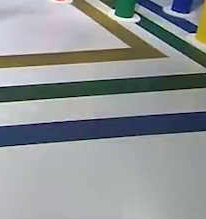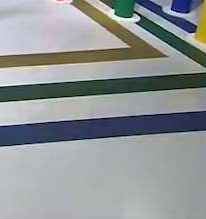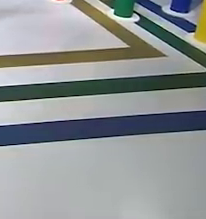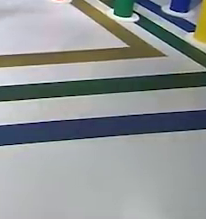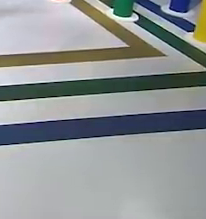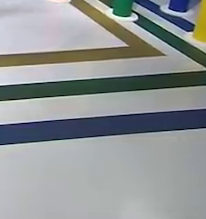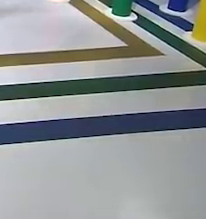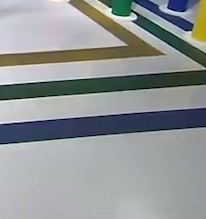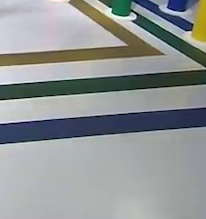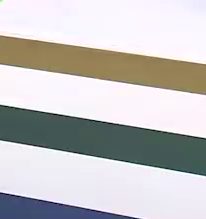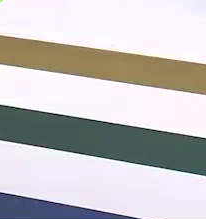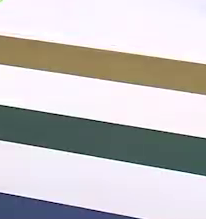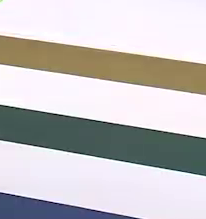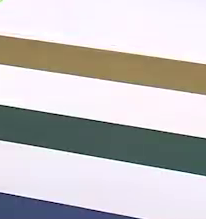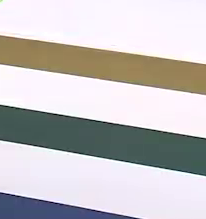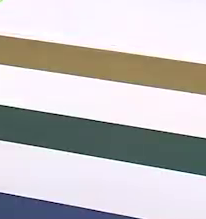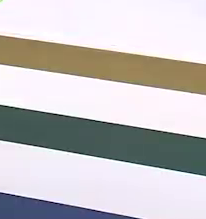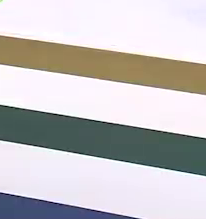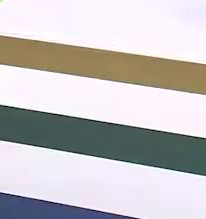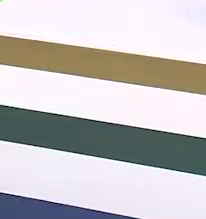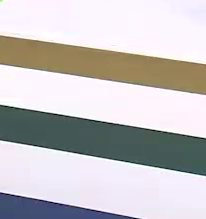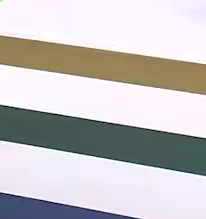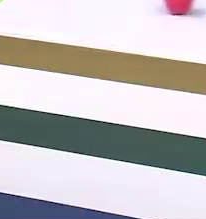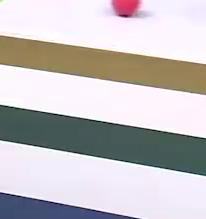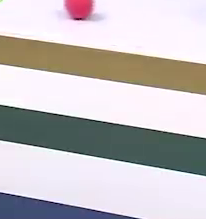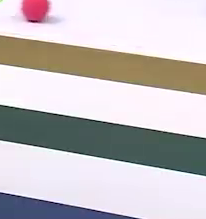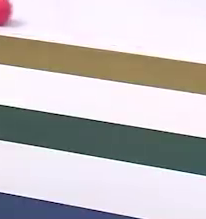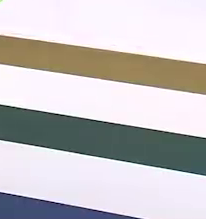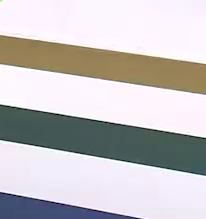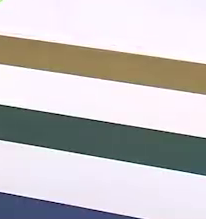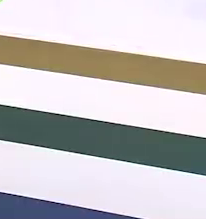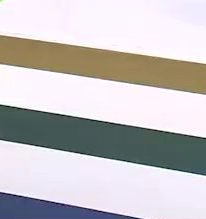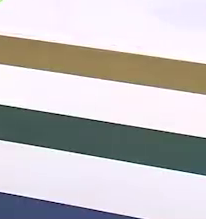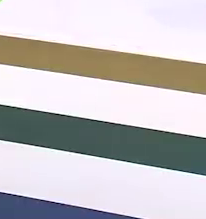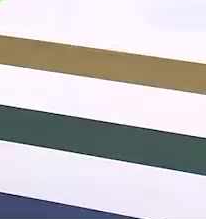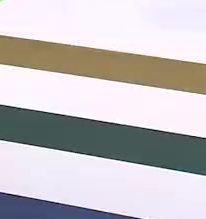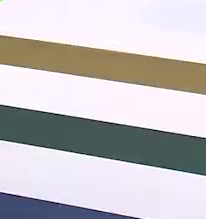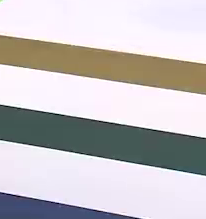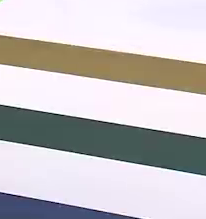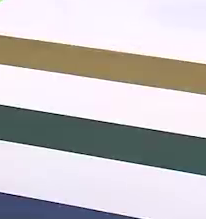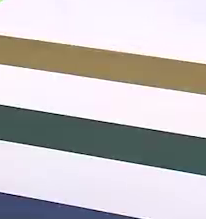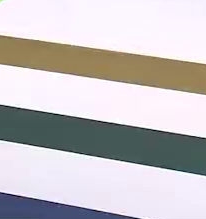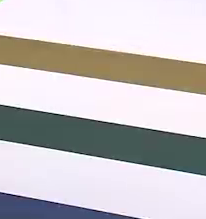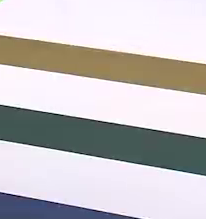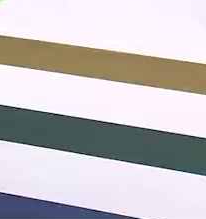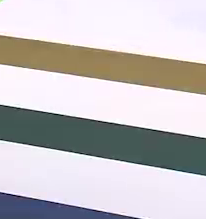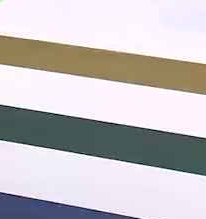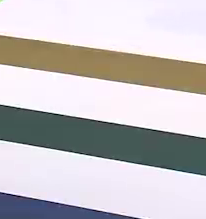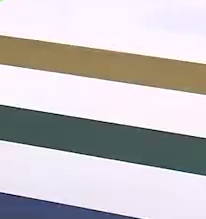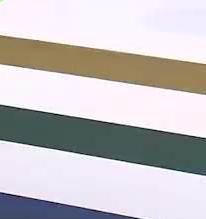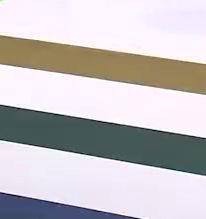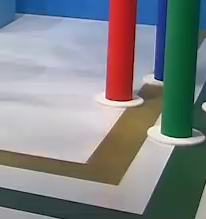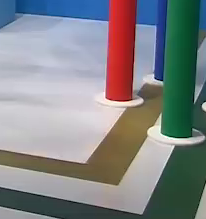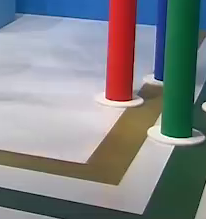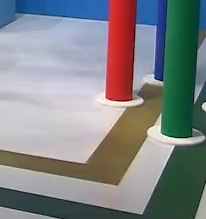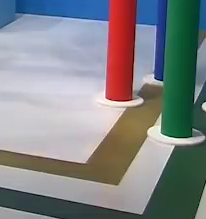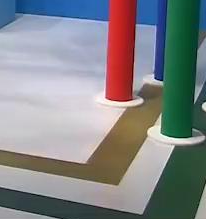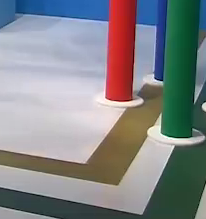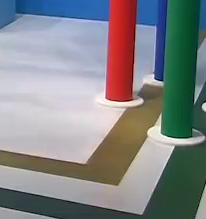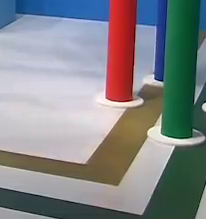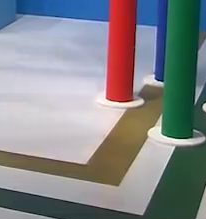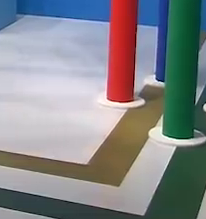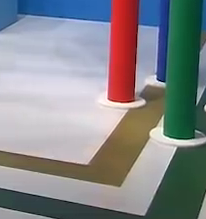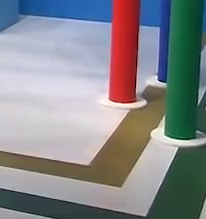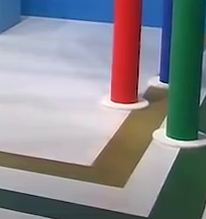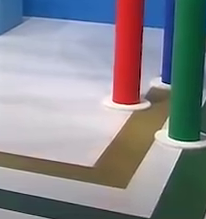2. Casi, casi. No. Y casi, casi. Ya mero. Ahí lleva 2.